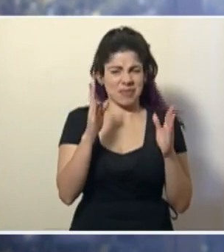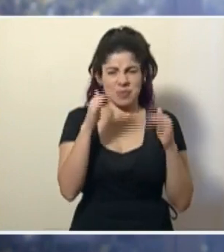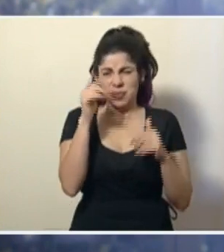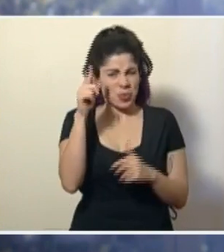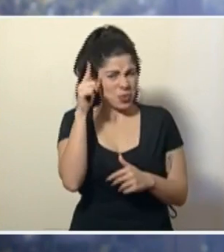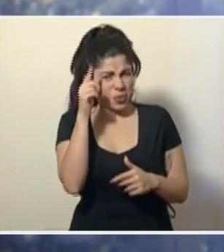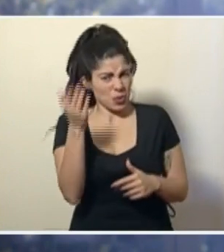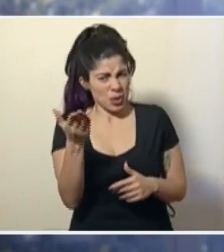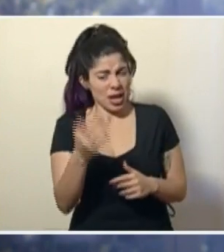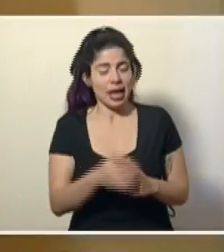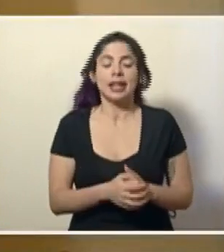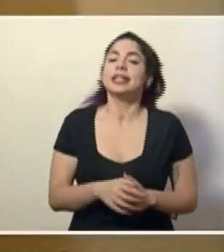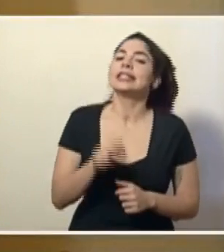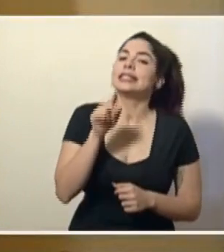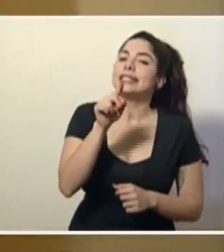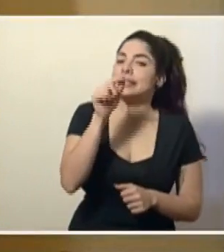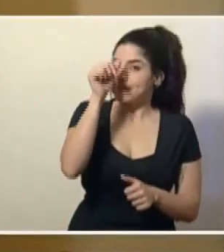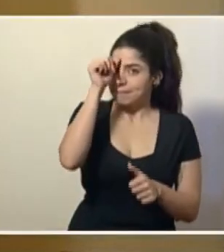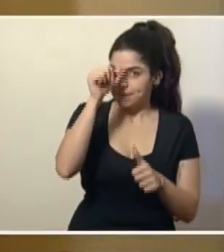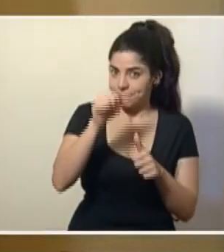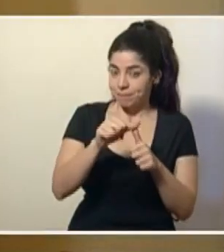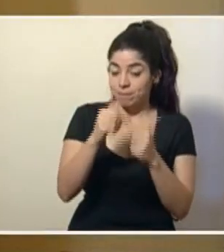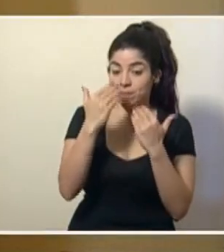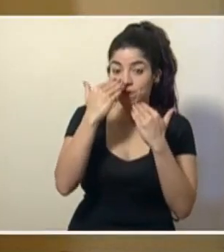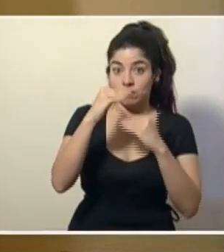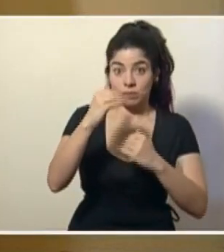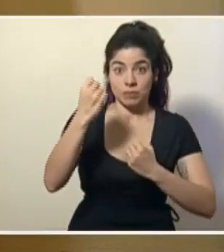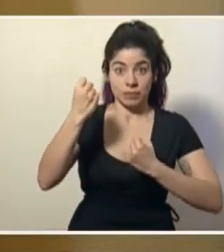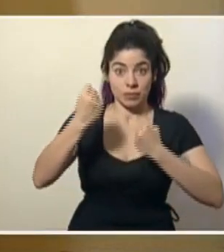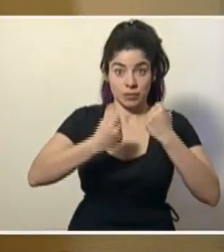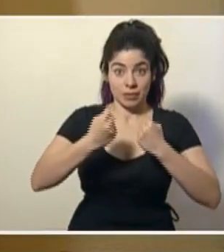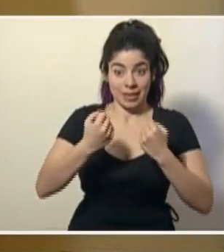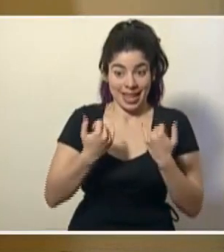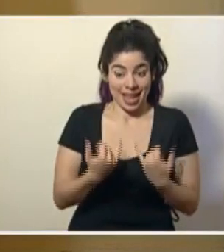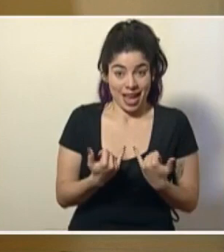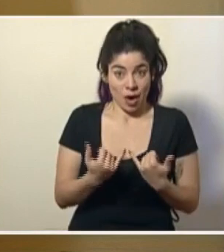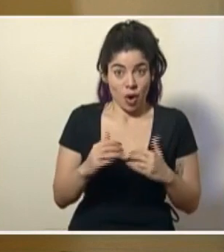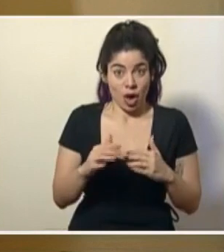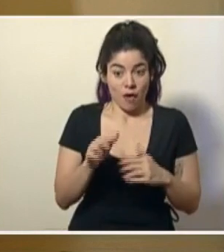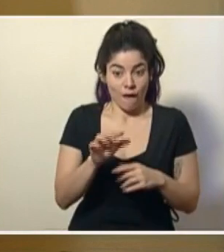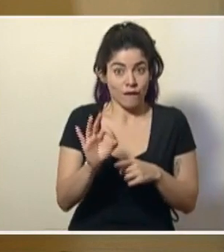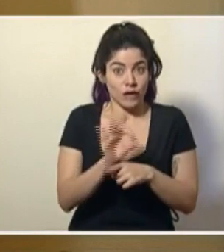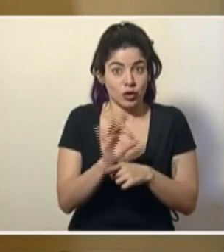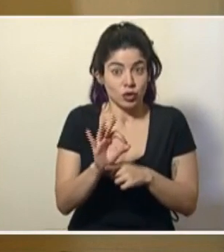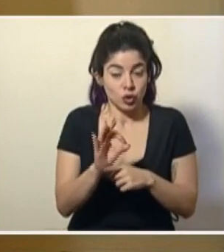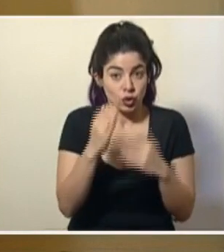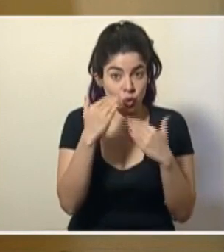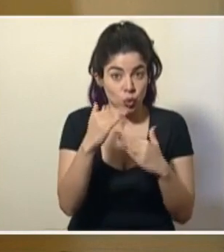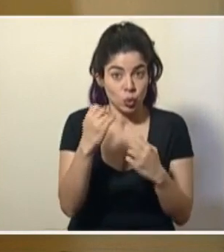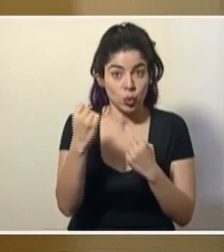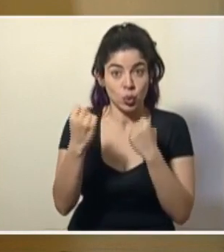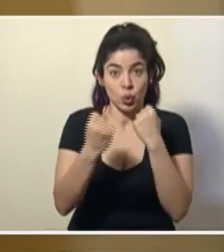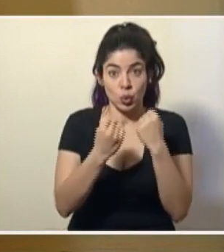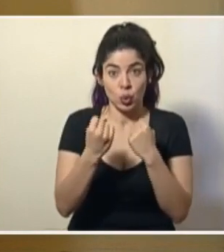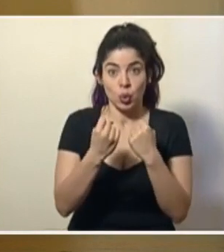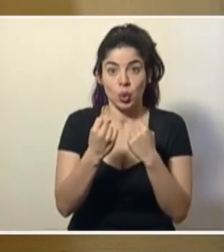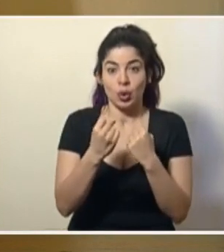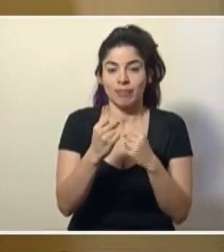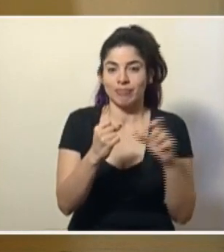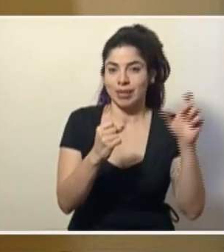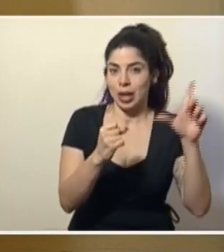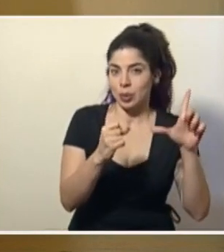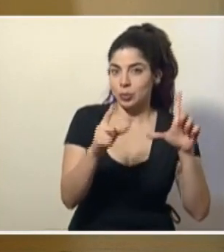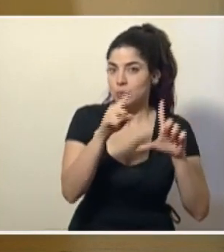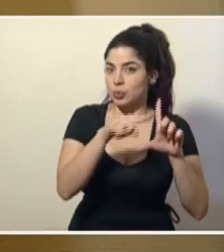de eso. Recordemos que la restricción vehicular, como está operando entre